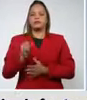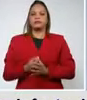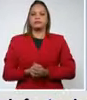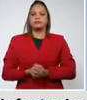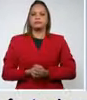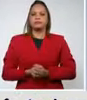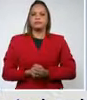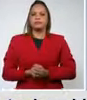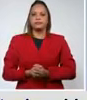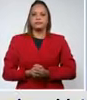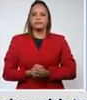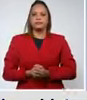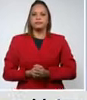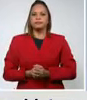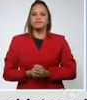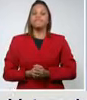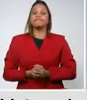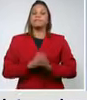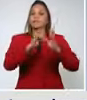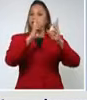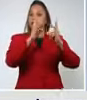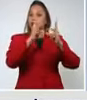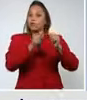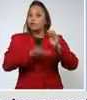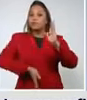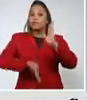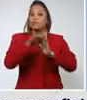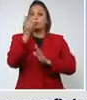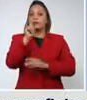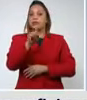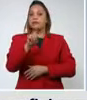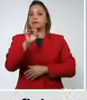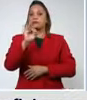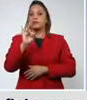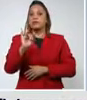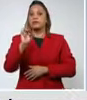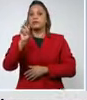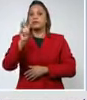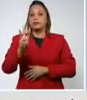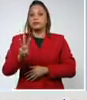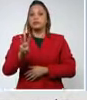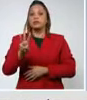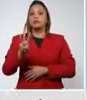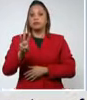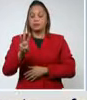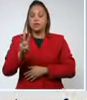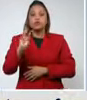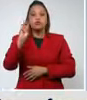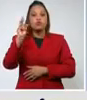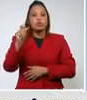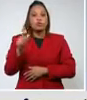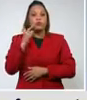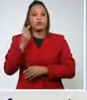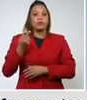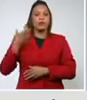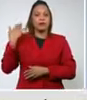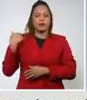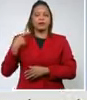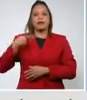4.277. Esta cifra supera en 173 el número de activos que teníamos en el día de